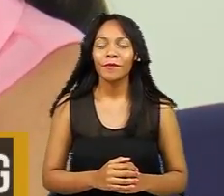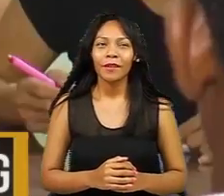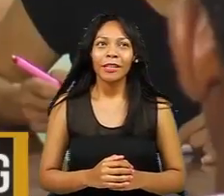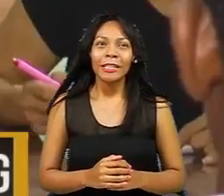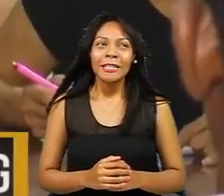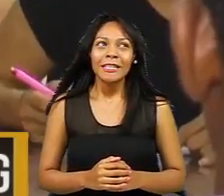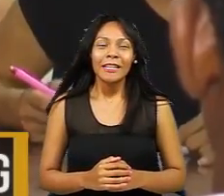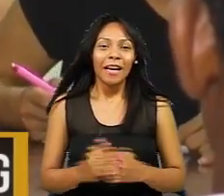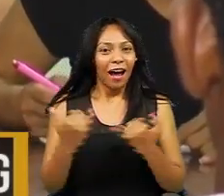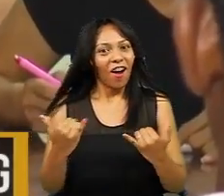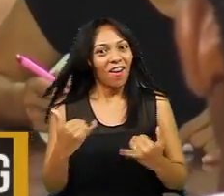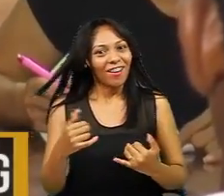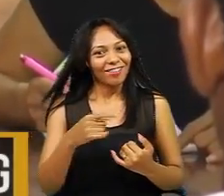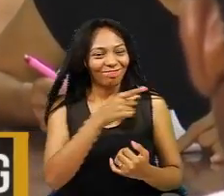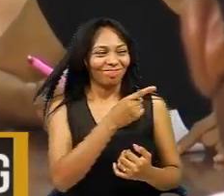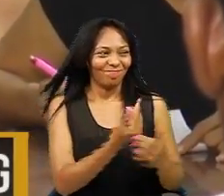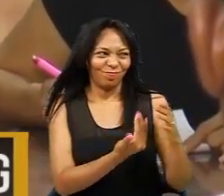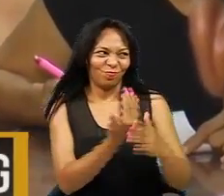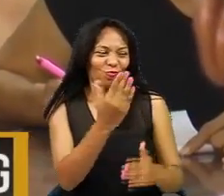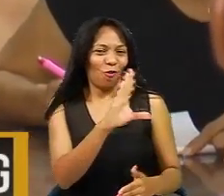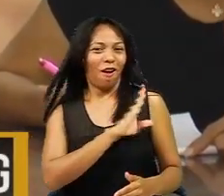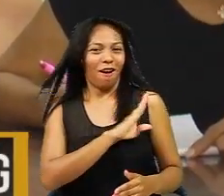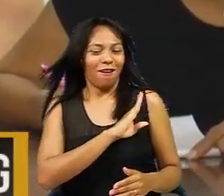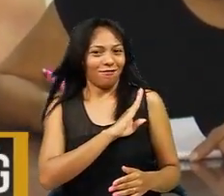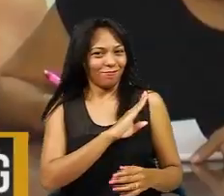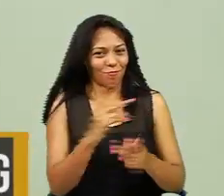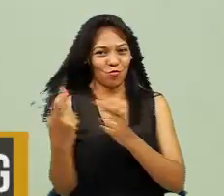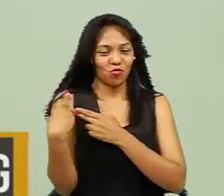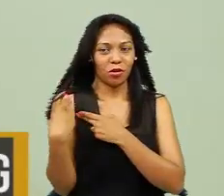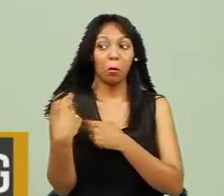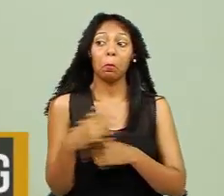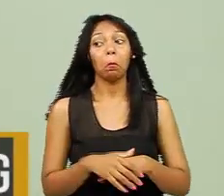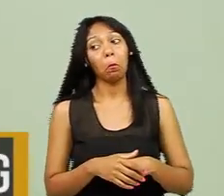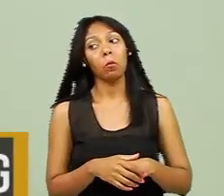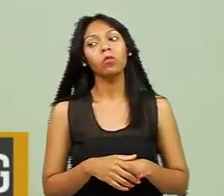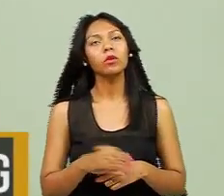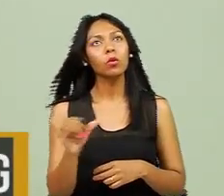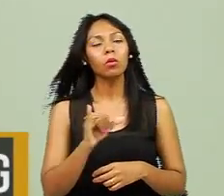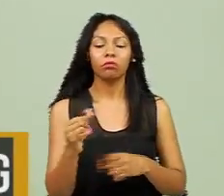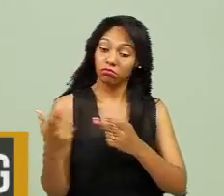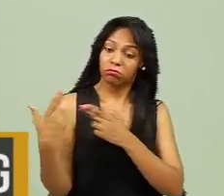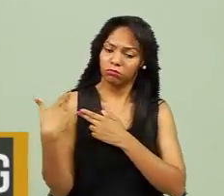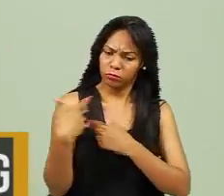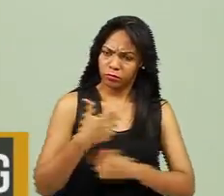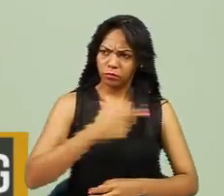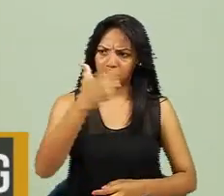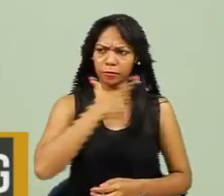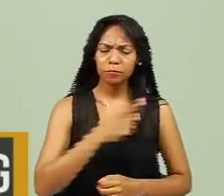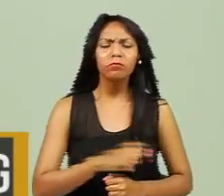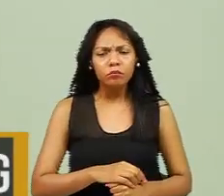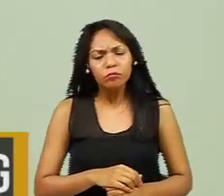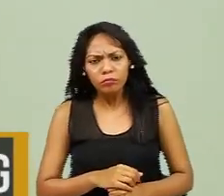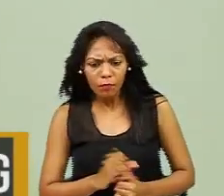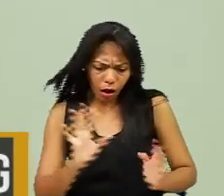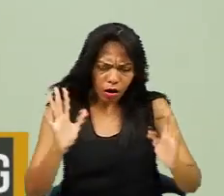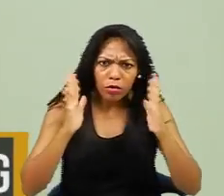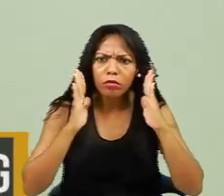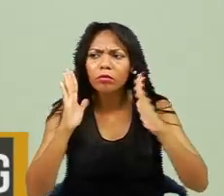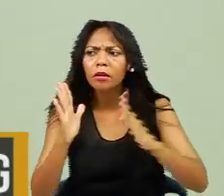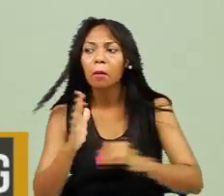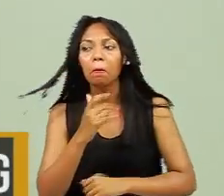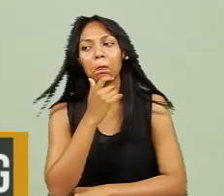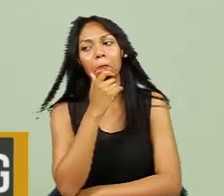tiene la frente en alto. Y uno manifiesta a veces que los cuestionamientos, cuando no son bien fundamentados, duelen,